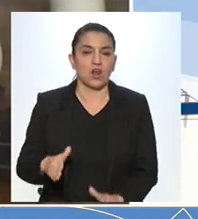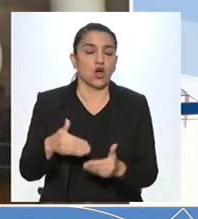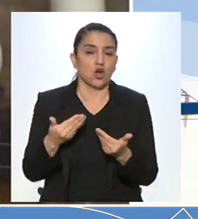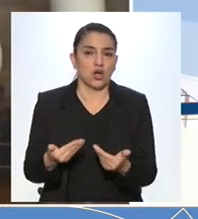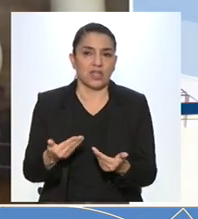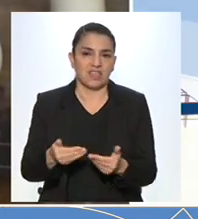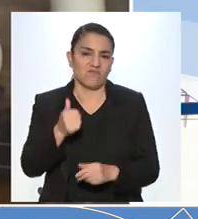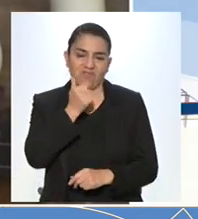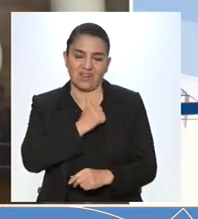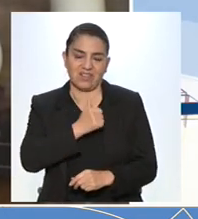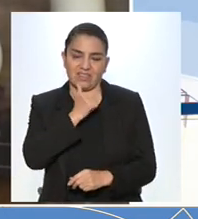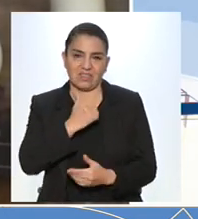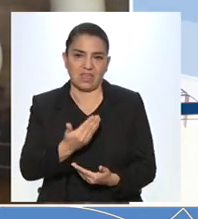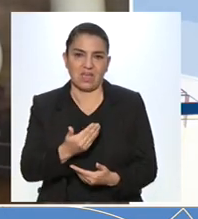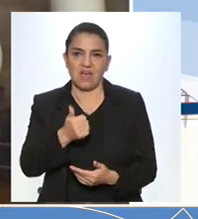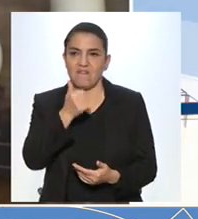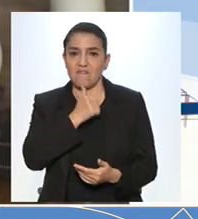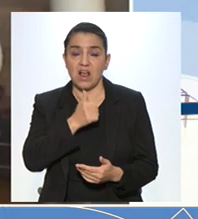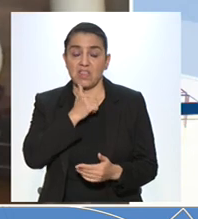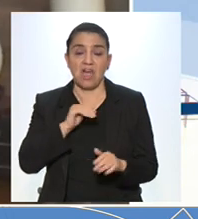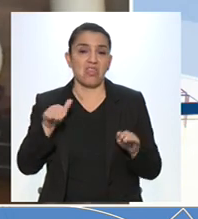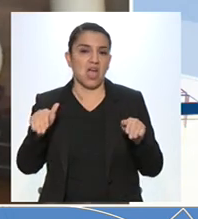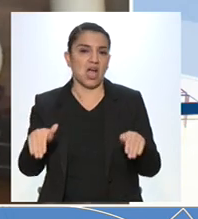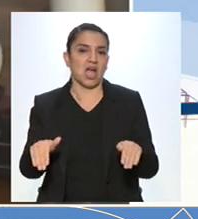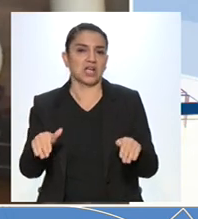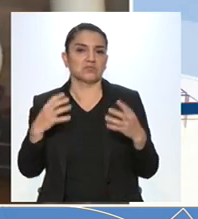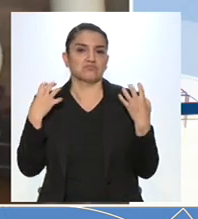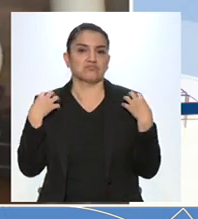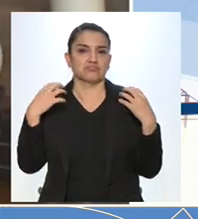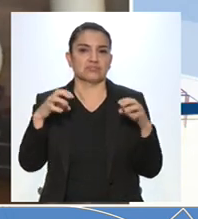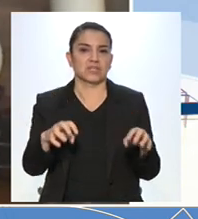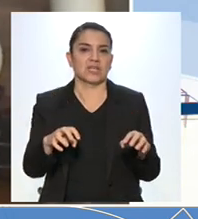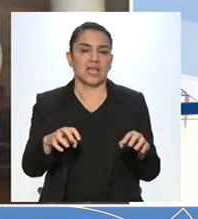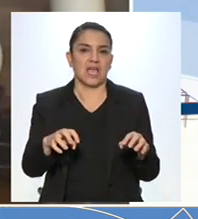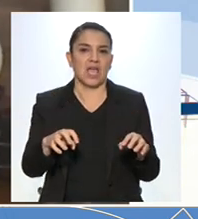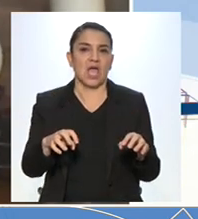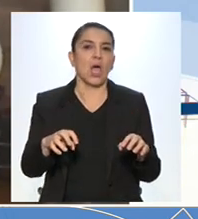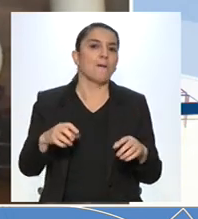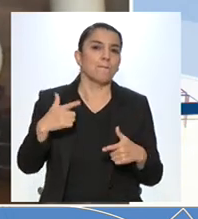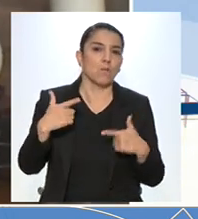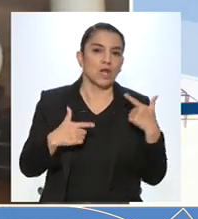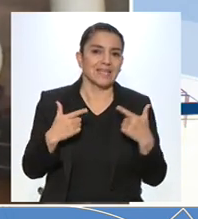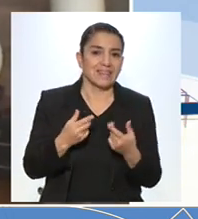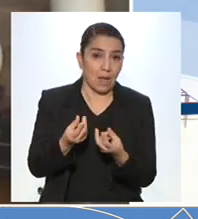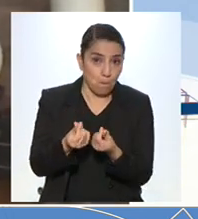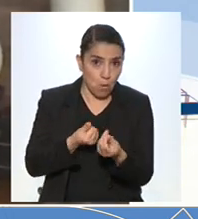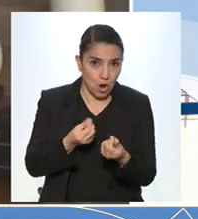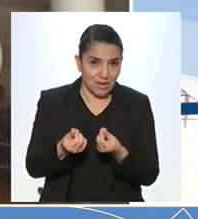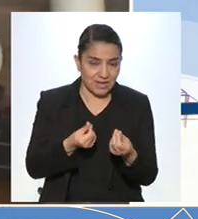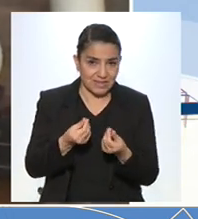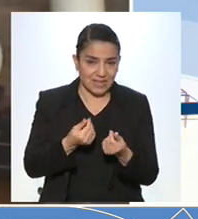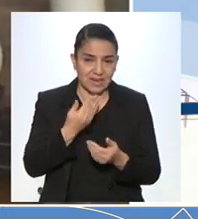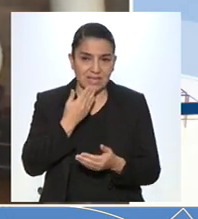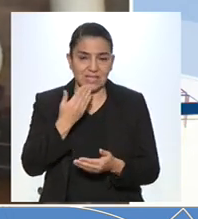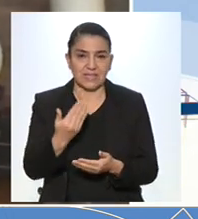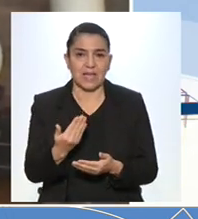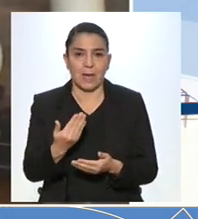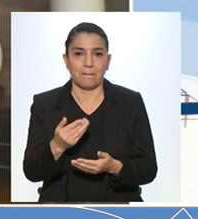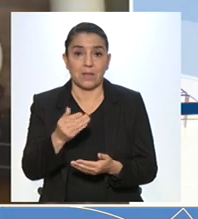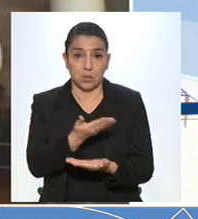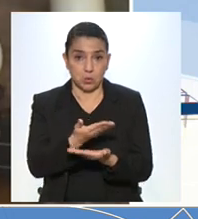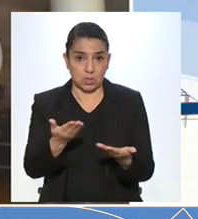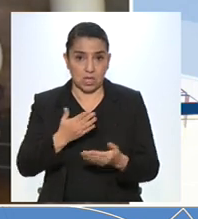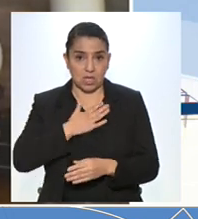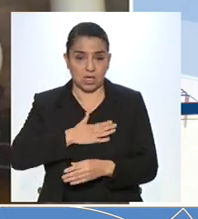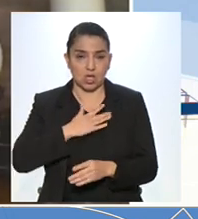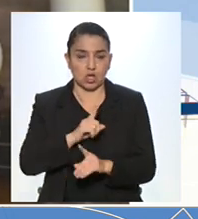está al debe. Y está descansando básicamente en lo que va a ser la tasa de política monetaria. Y además se comienza a hipotecar, si ustedes quieren,